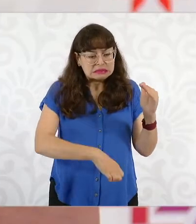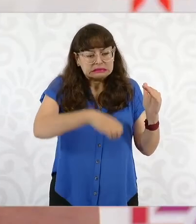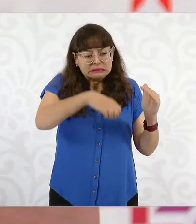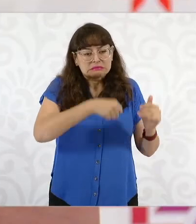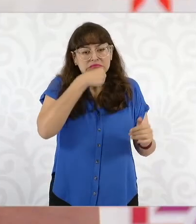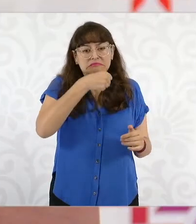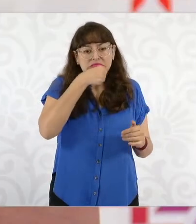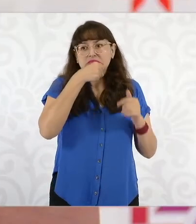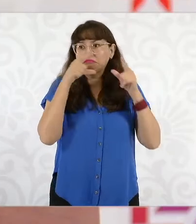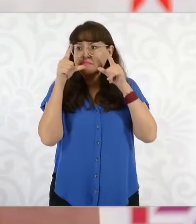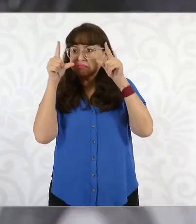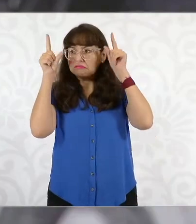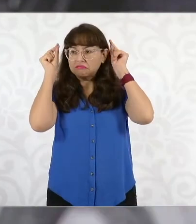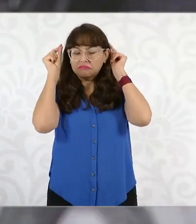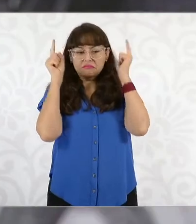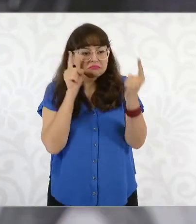atiende,